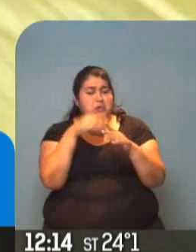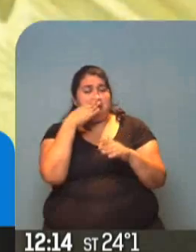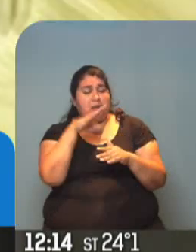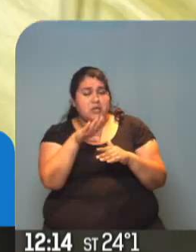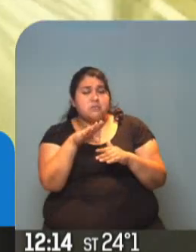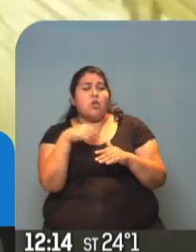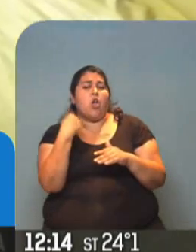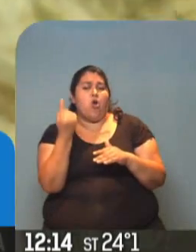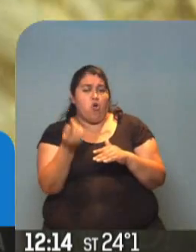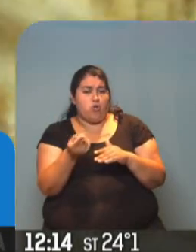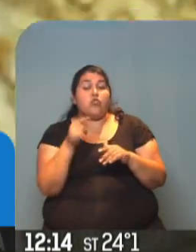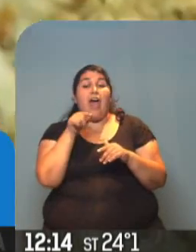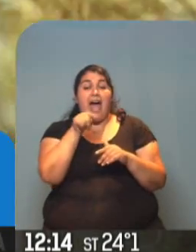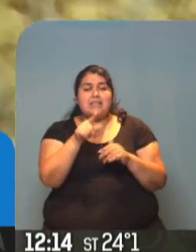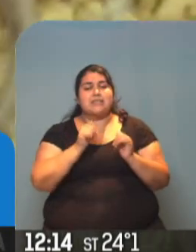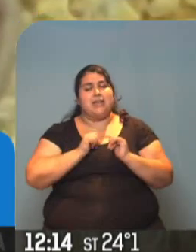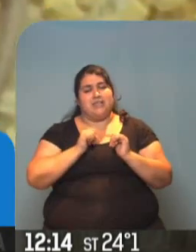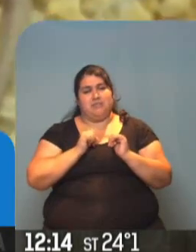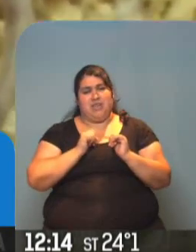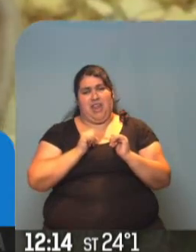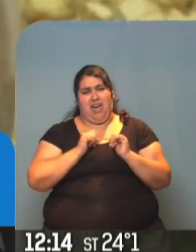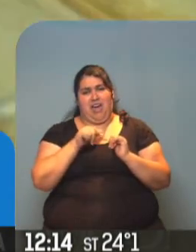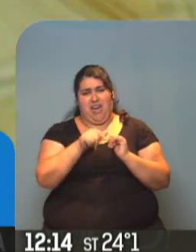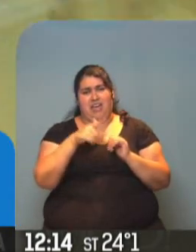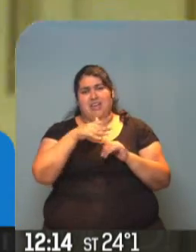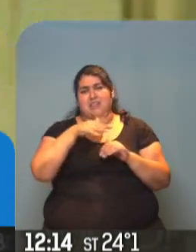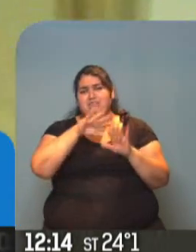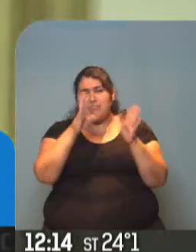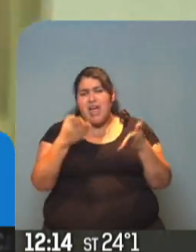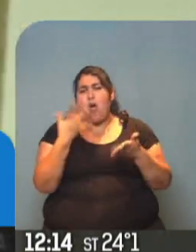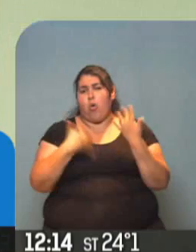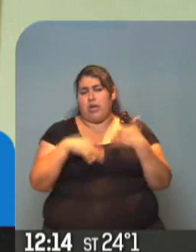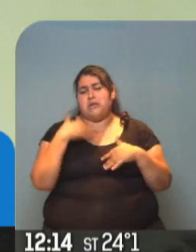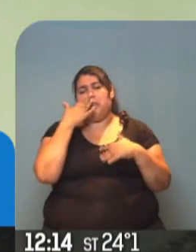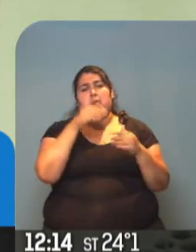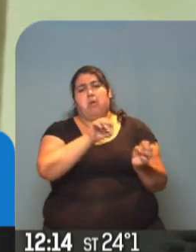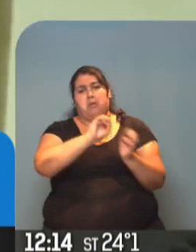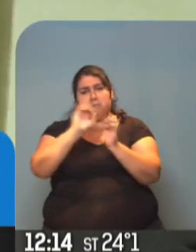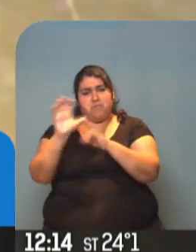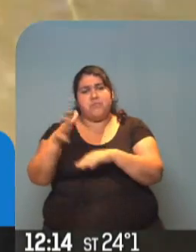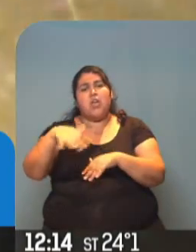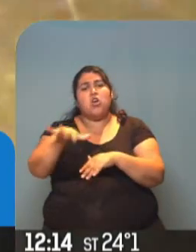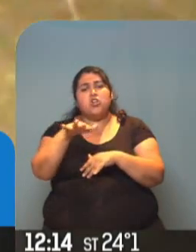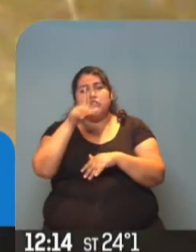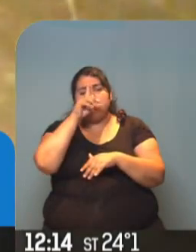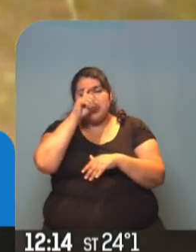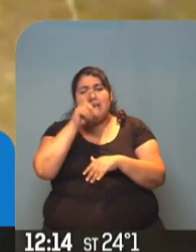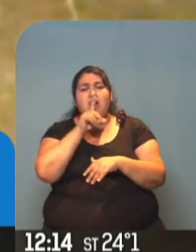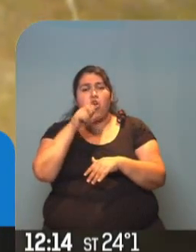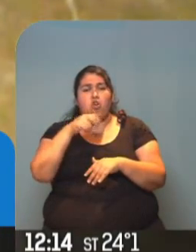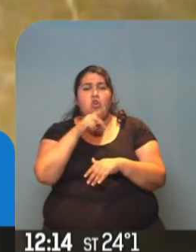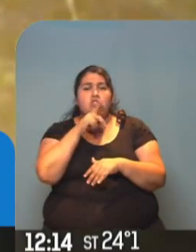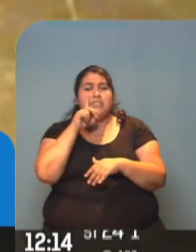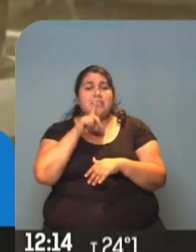en el Sanatorio Kupfer. Allí permaneció alojado en el área de terapia intensiva y más tarde derivado al Hospital Constituyentes. Tras atravesar el